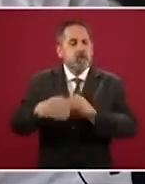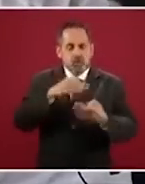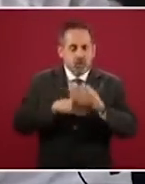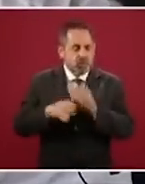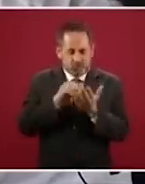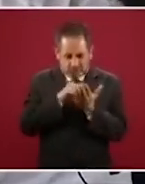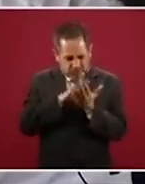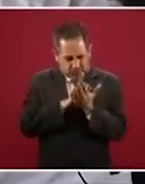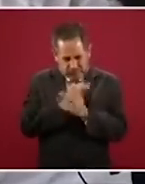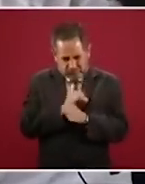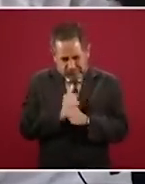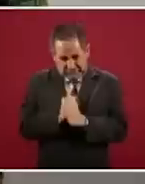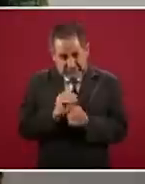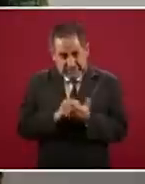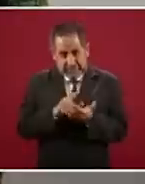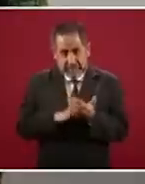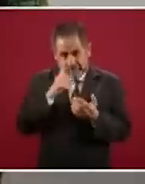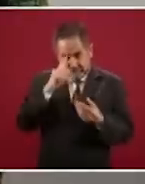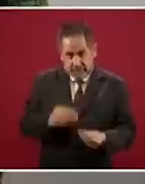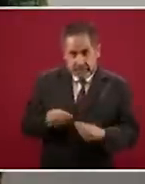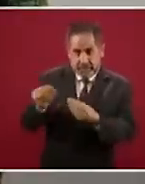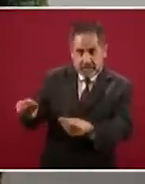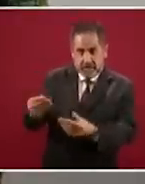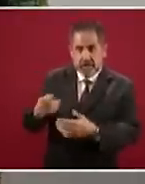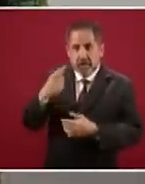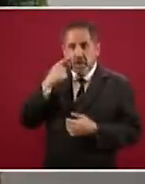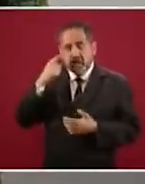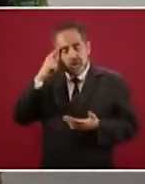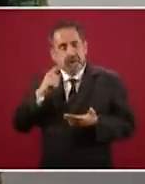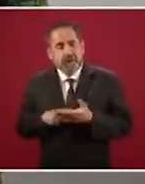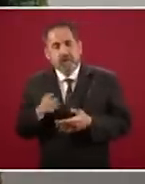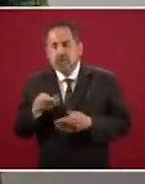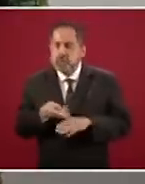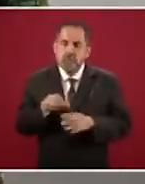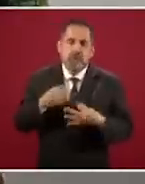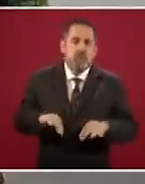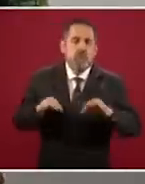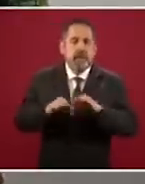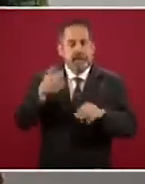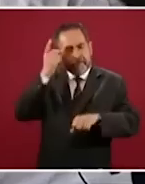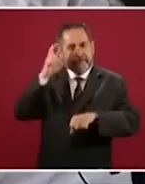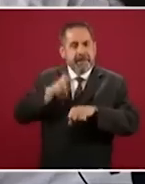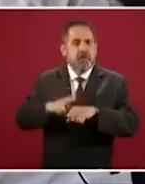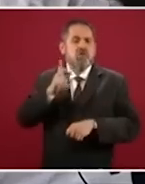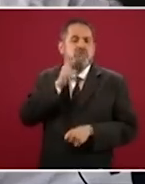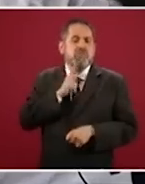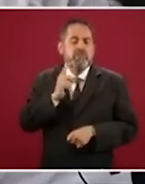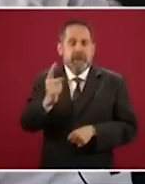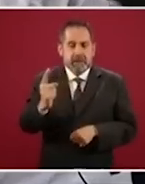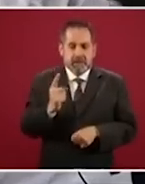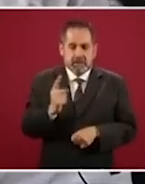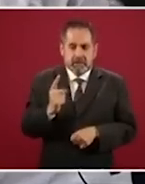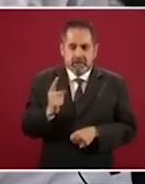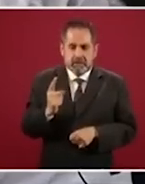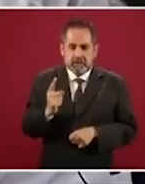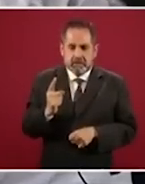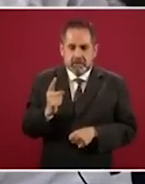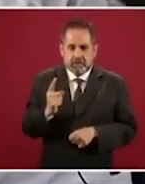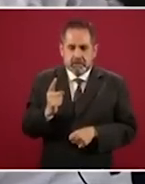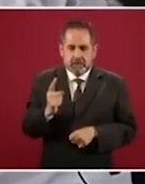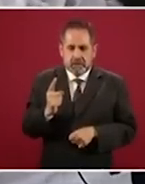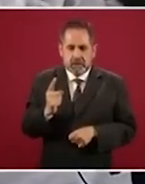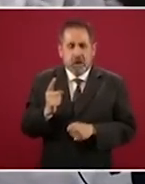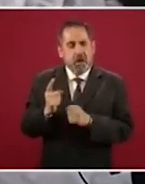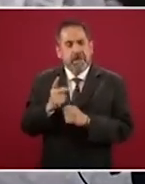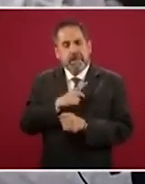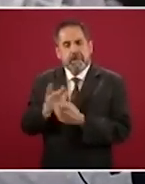tenemos documentado para su disposición. Y yo creo que es bien importante que el director de Pemex se encuentre rodeado